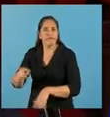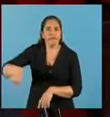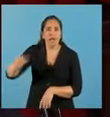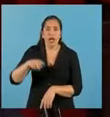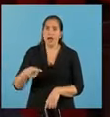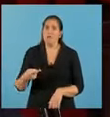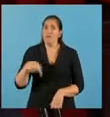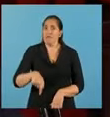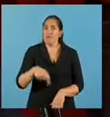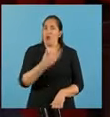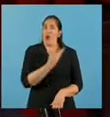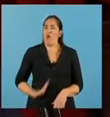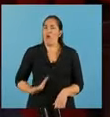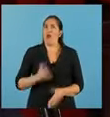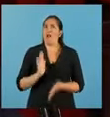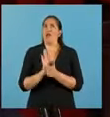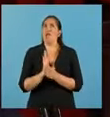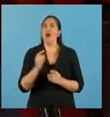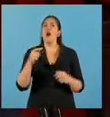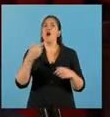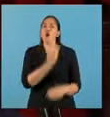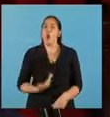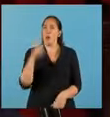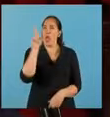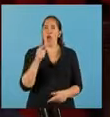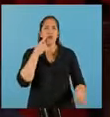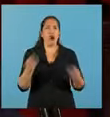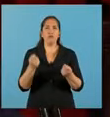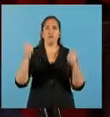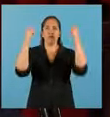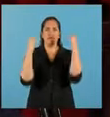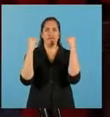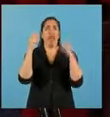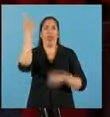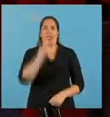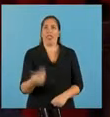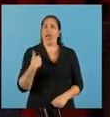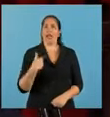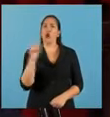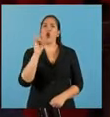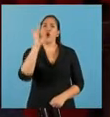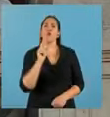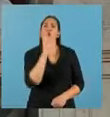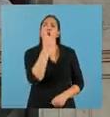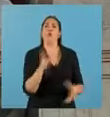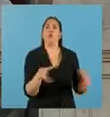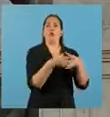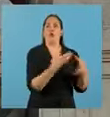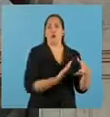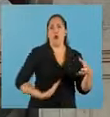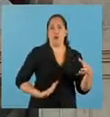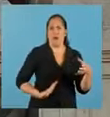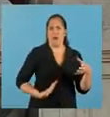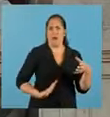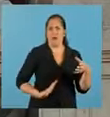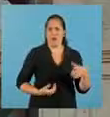vertebral de un gobierno, sino la columna vertebral de la República Argentina en su conjunto.